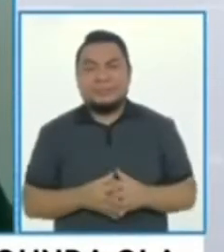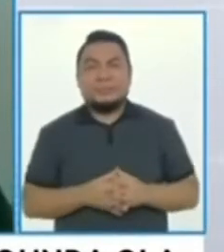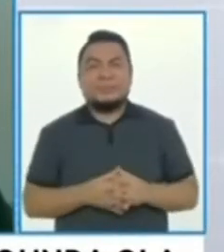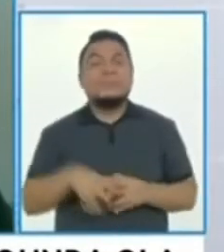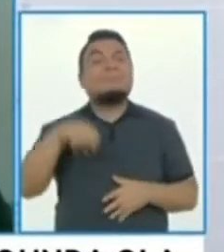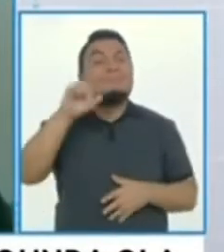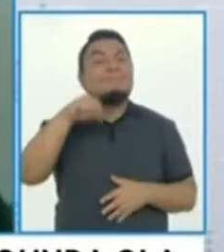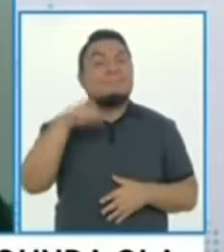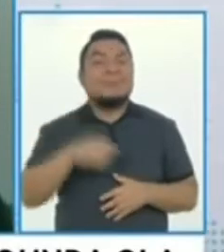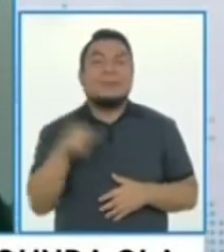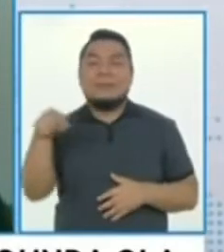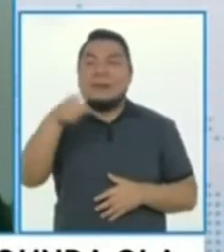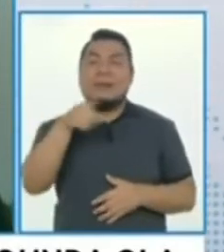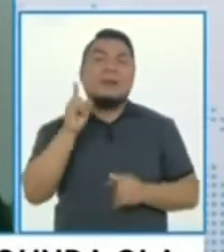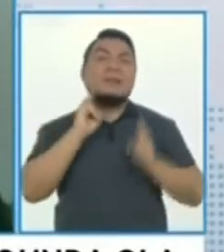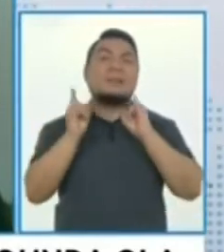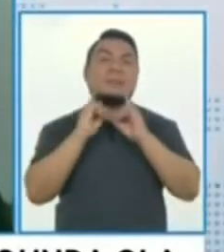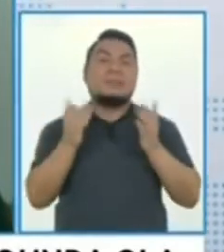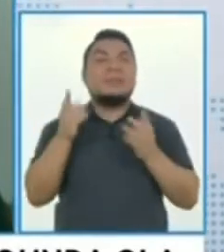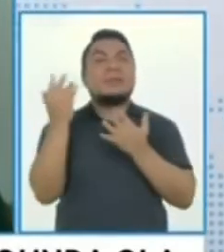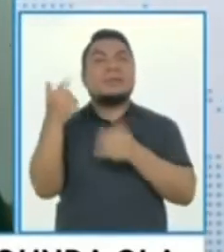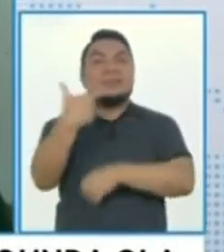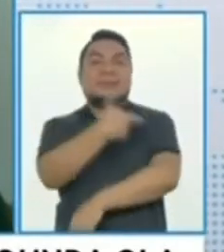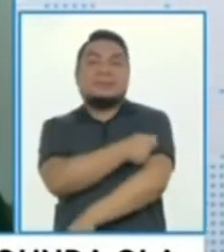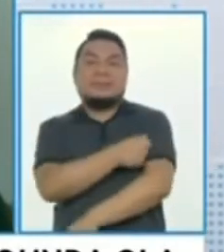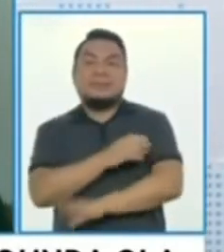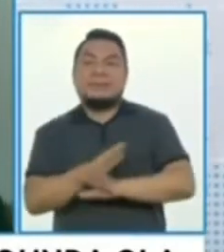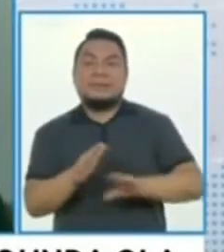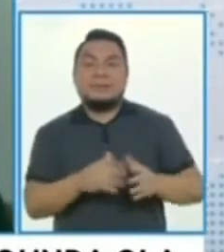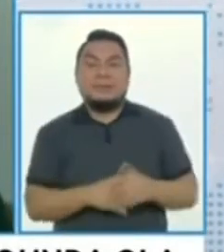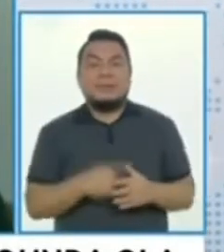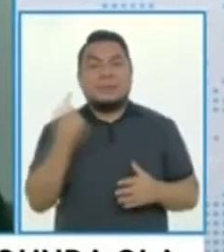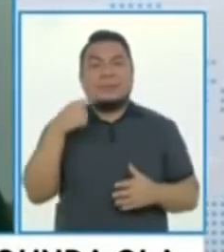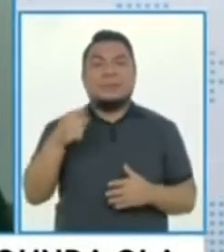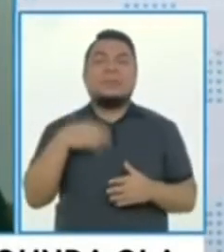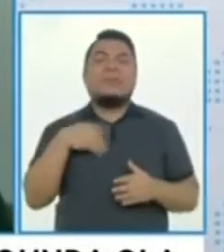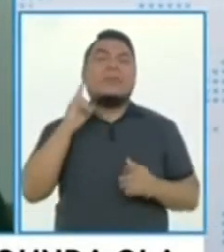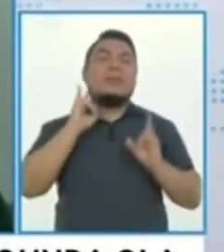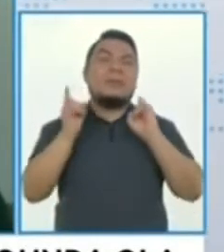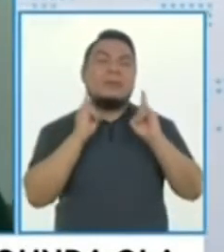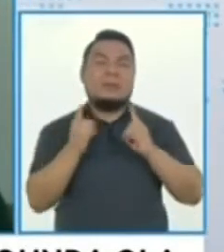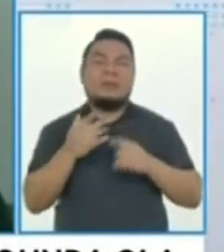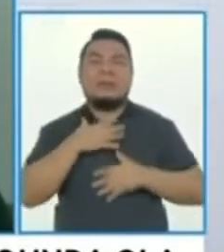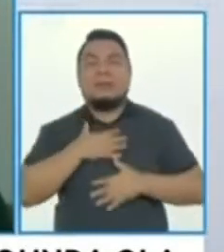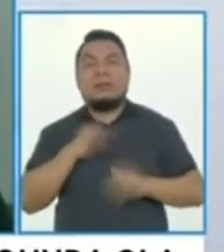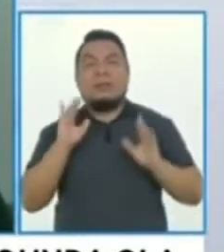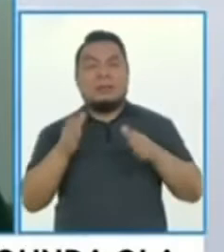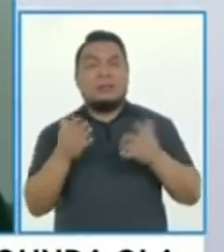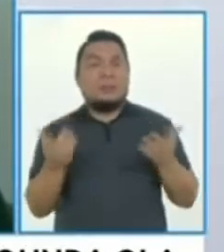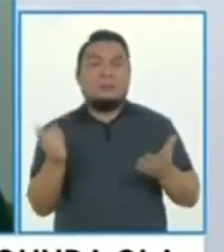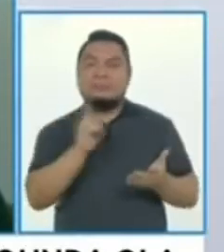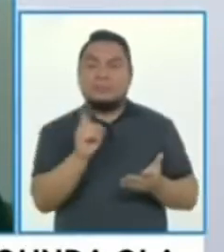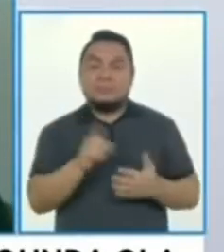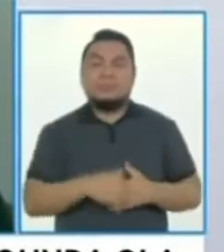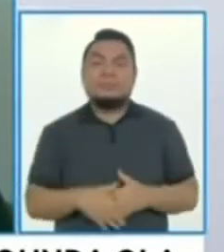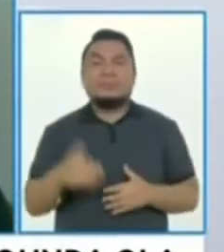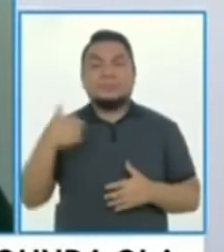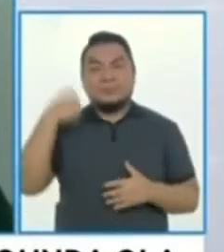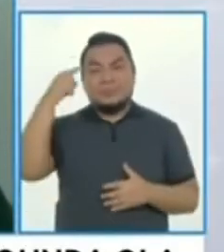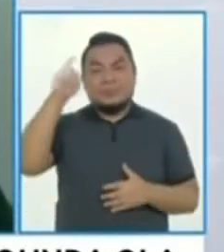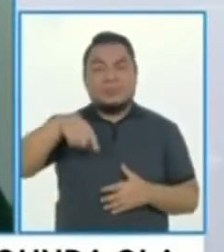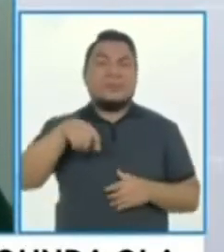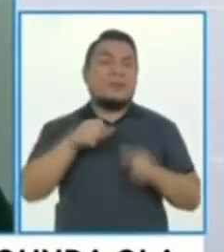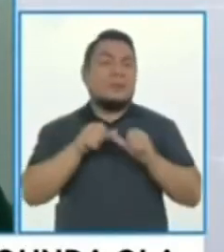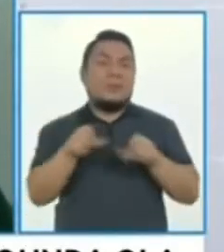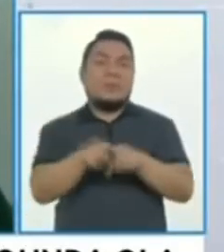Sí, la verdad no deberíamos tomar las vacunas para descuidarnos o relajar las medidas que tenemos de